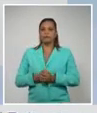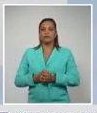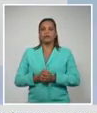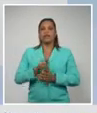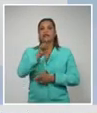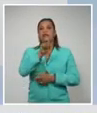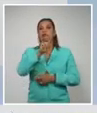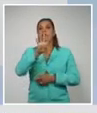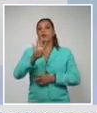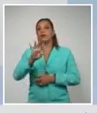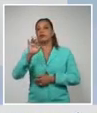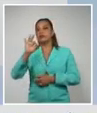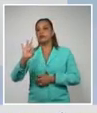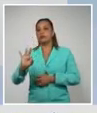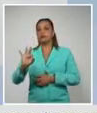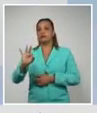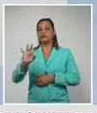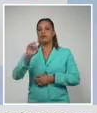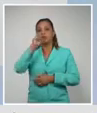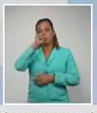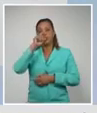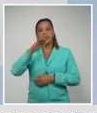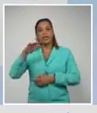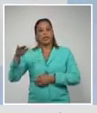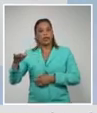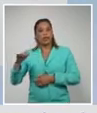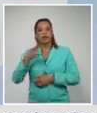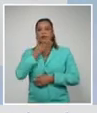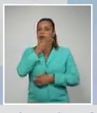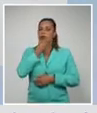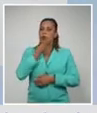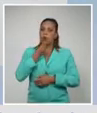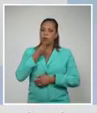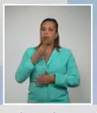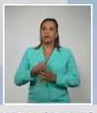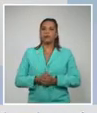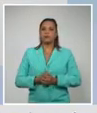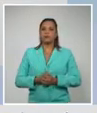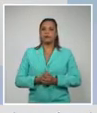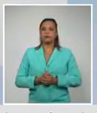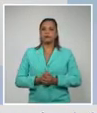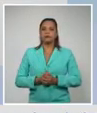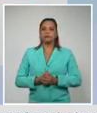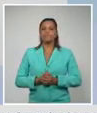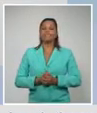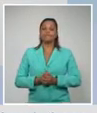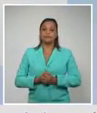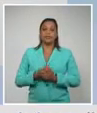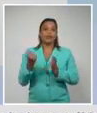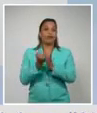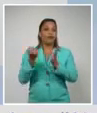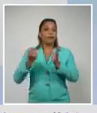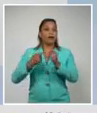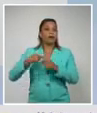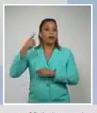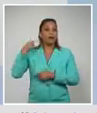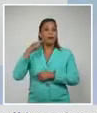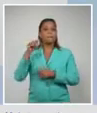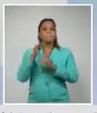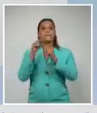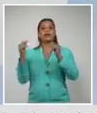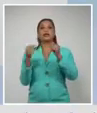148 niños, jóvenes, adolescentes se diagnosticaron ayer menores de 20 años.